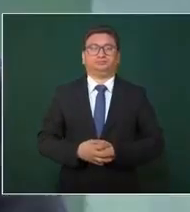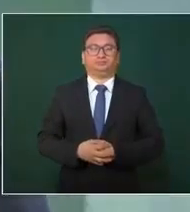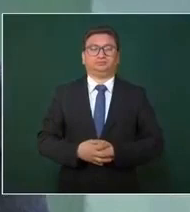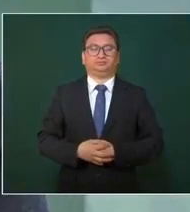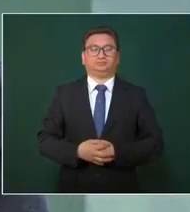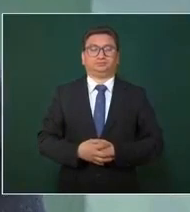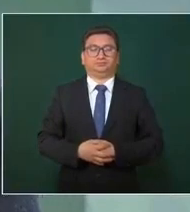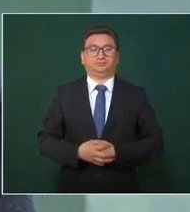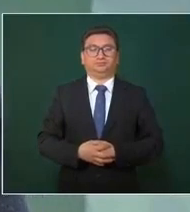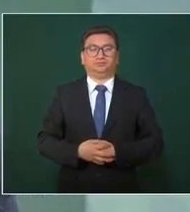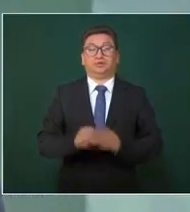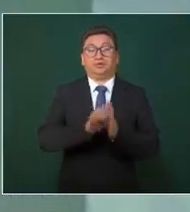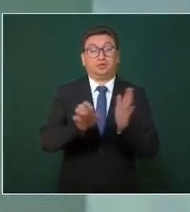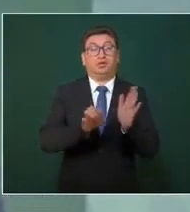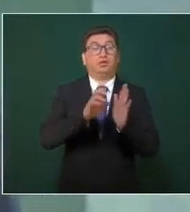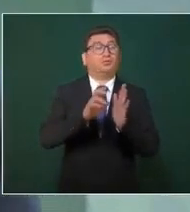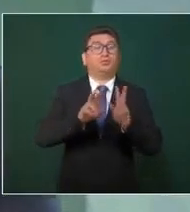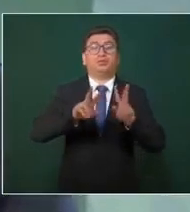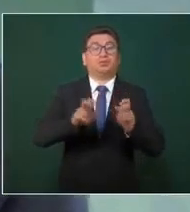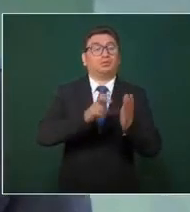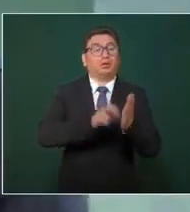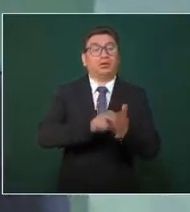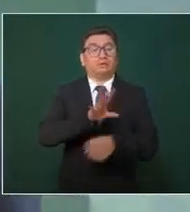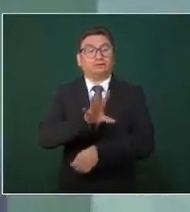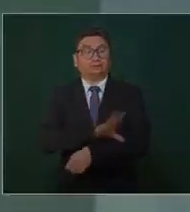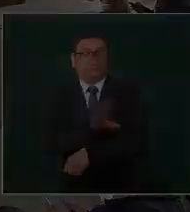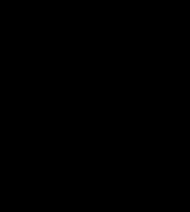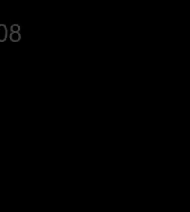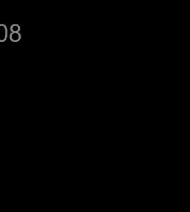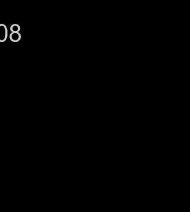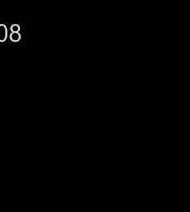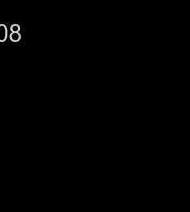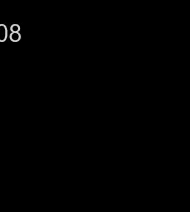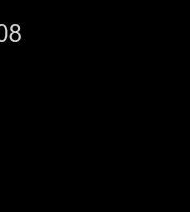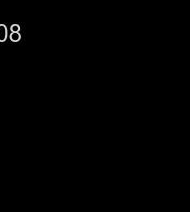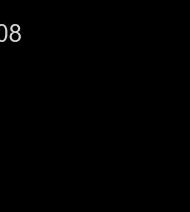La llamada reforma energética, la llamada reforma fiscal.